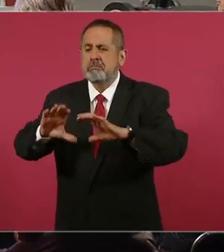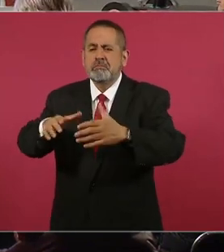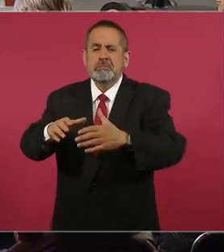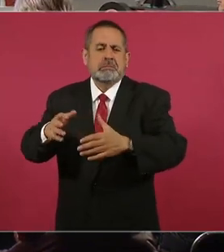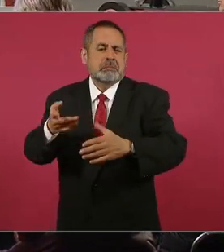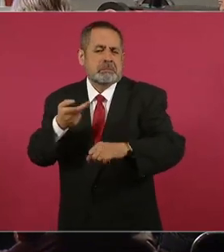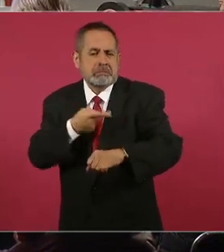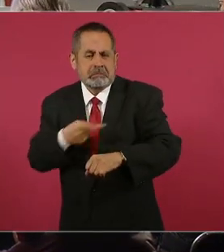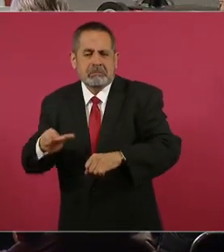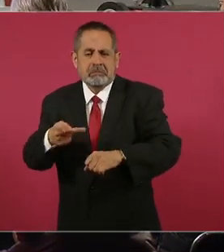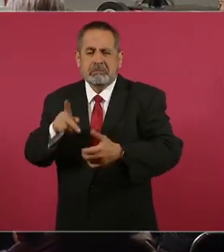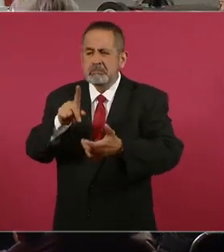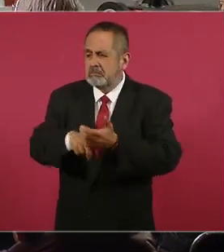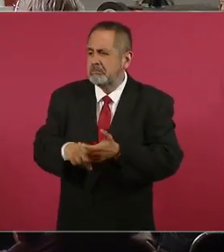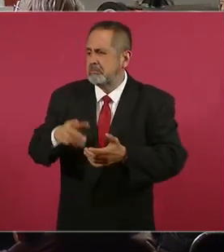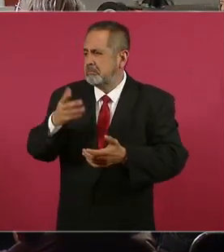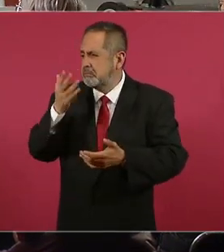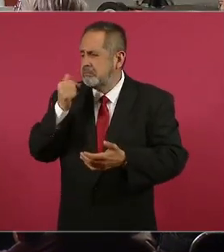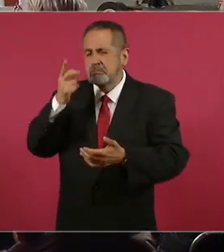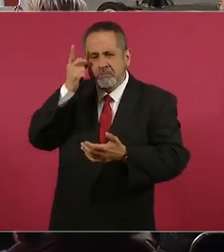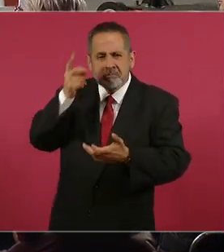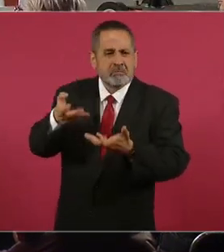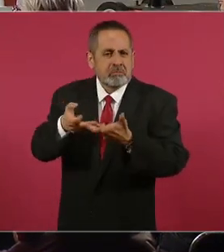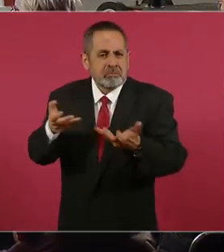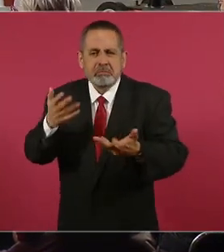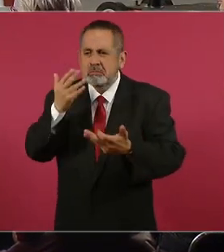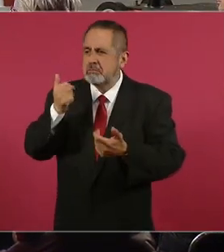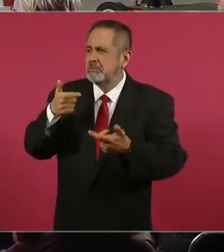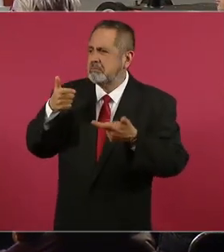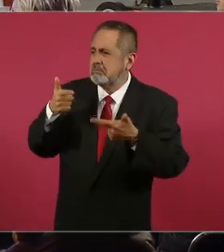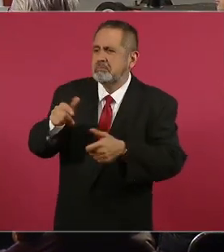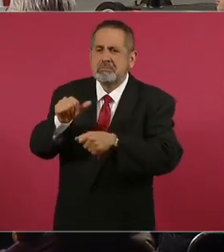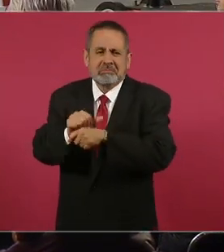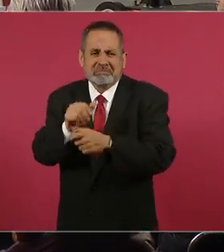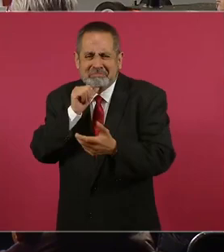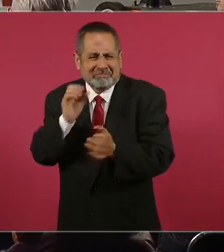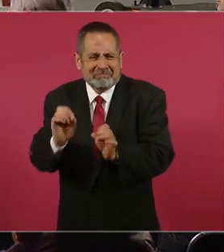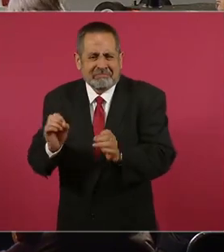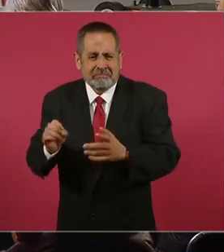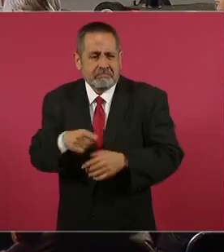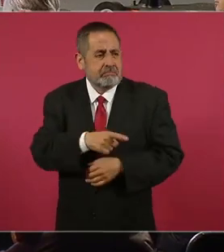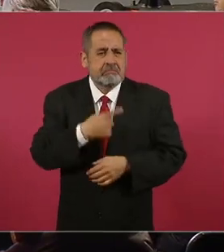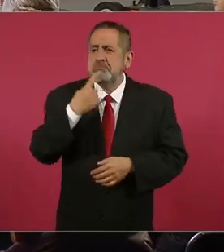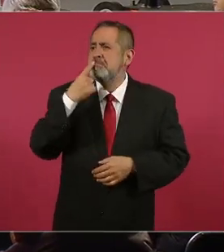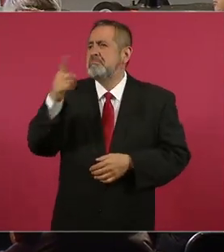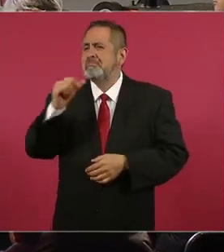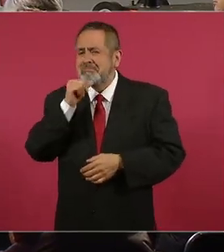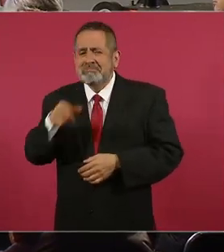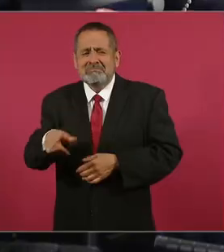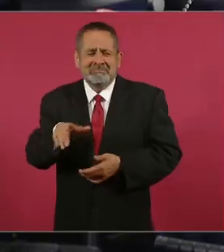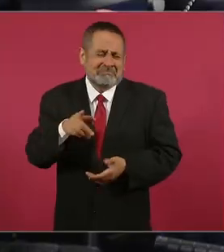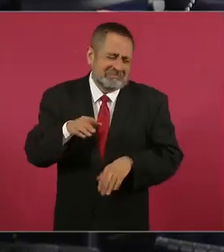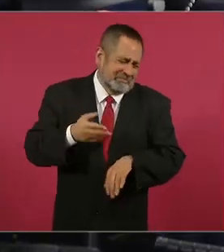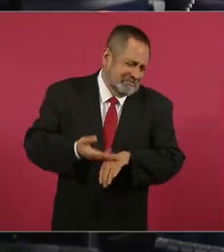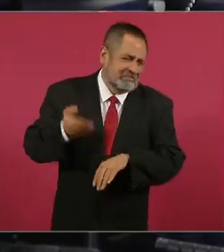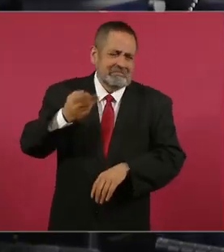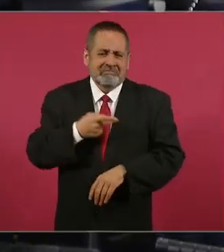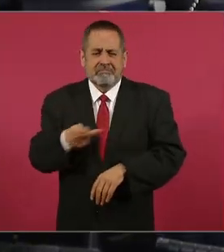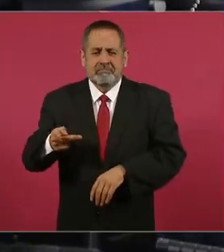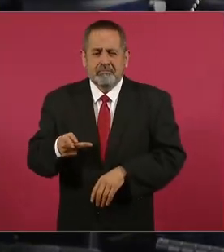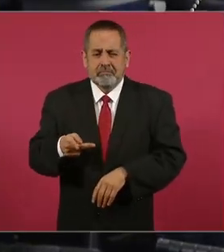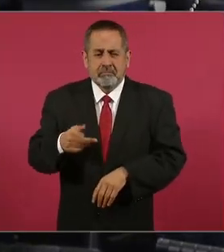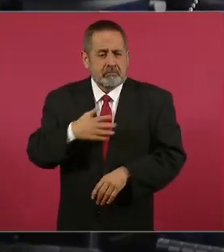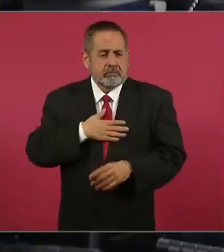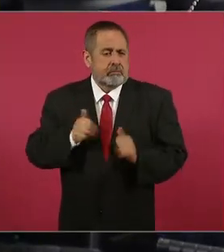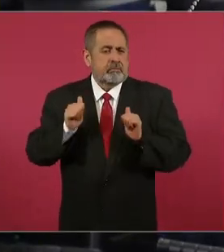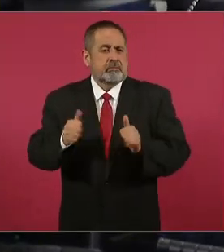supuesto no tienen propiedades, no tienen auto, no tienen ni siquiera la posibilidad de asistir a denunciar, porque pues generalmente lo que buscan es salvar